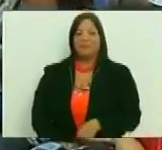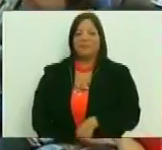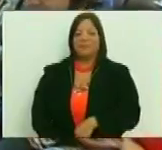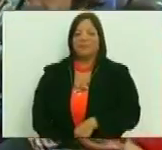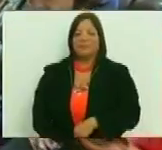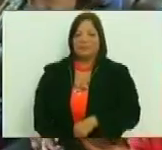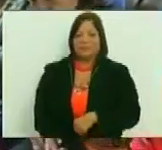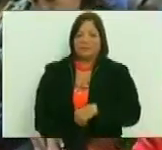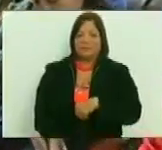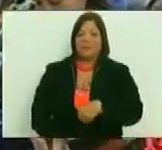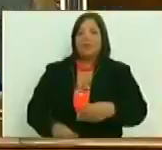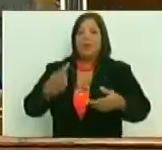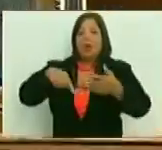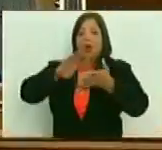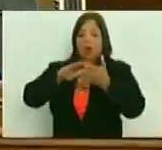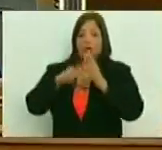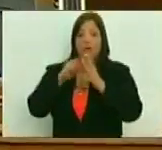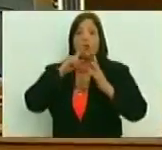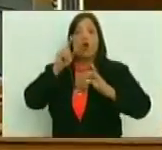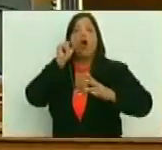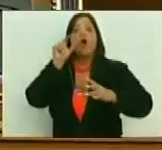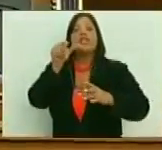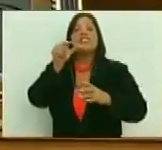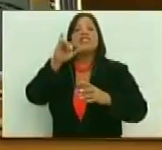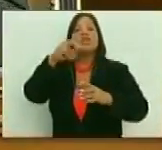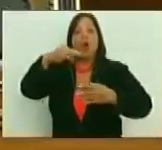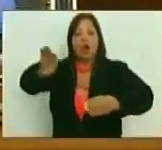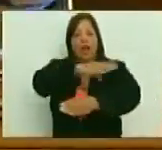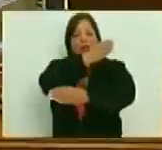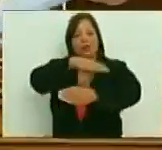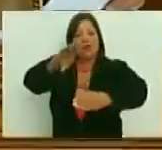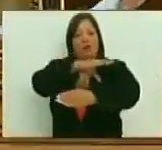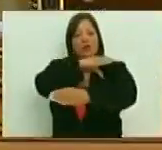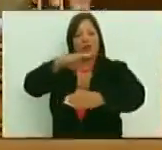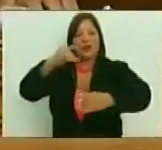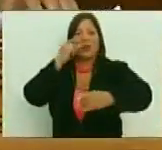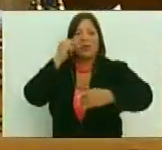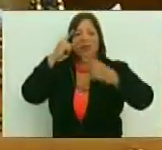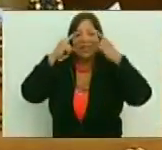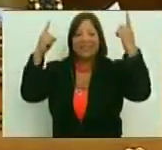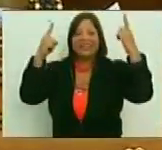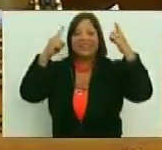Bueno, y continúa en el derecho de palabra Gino González, cantor.